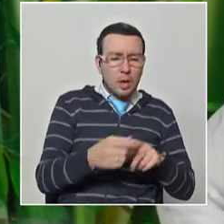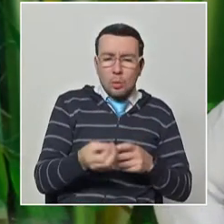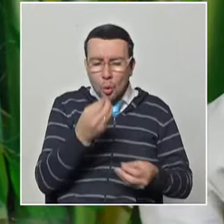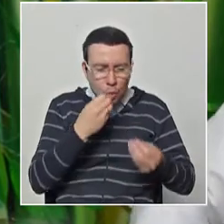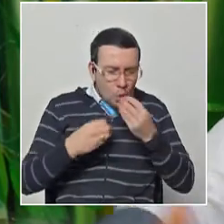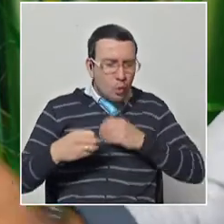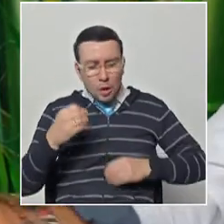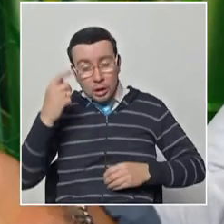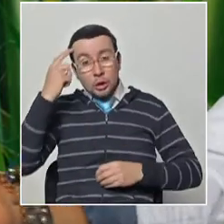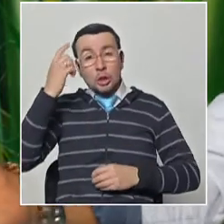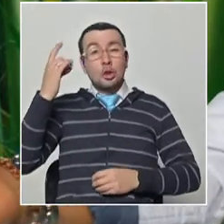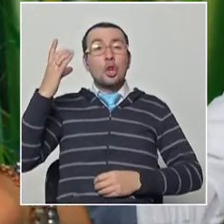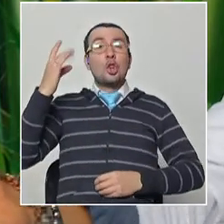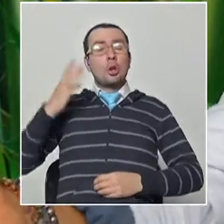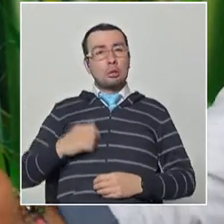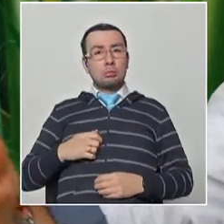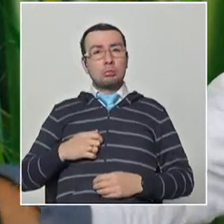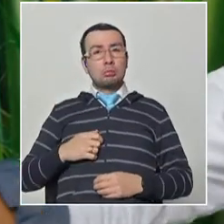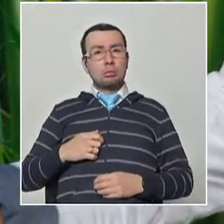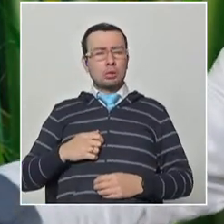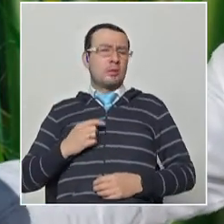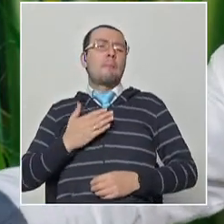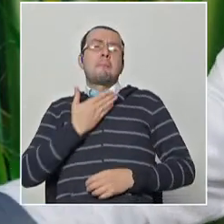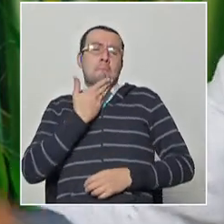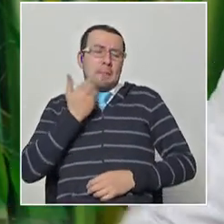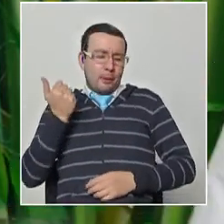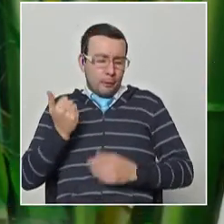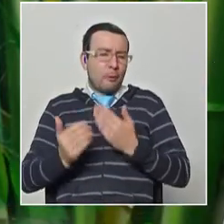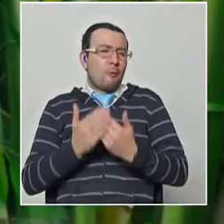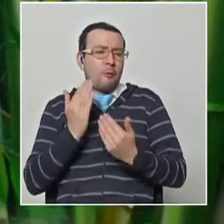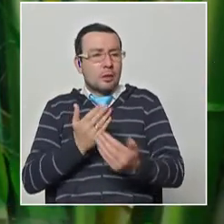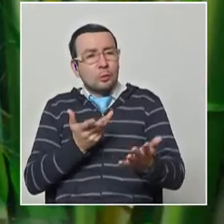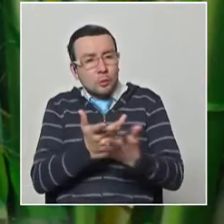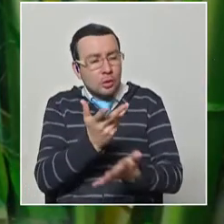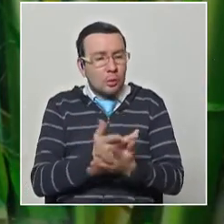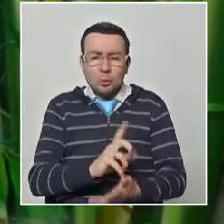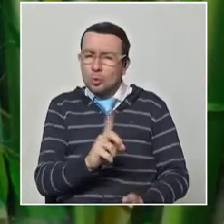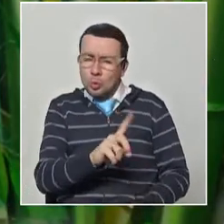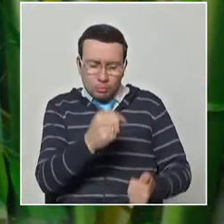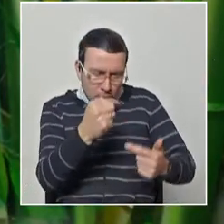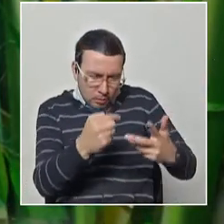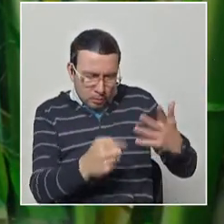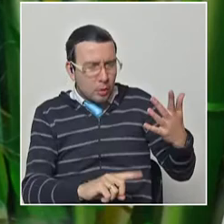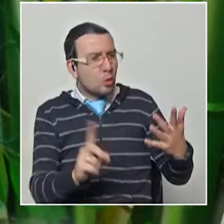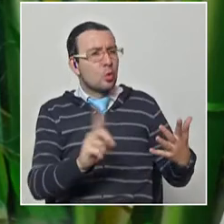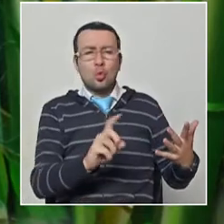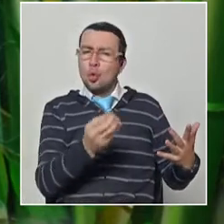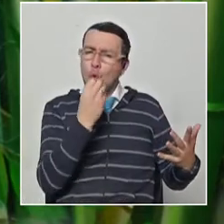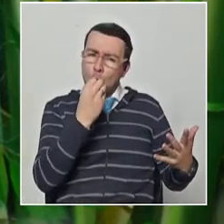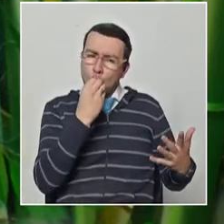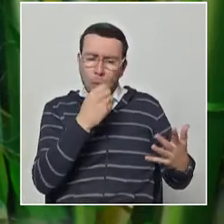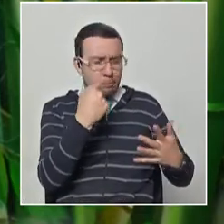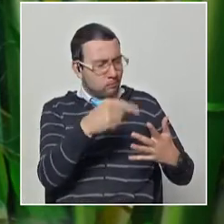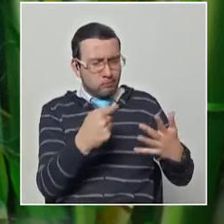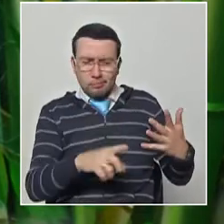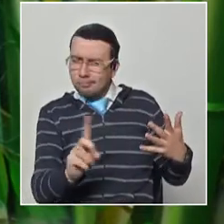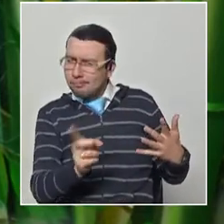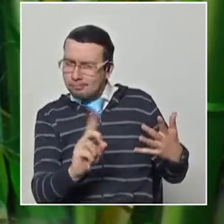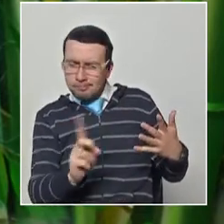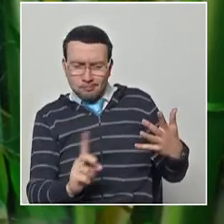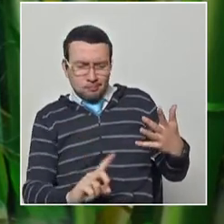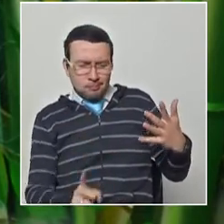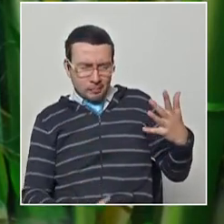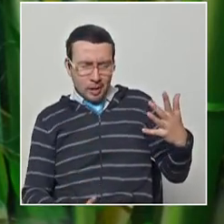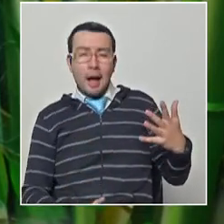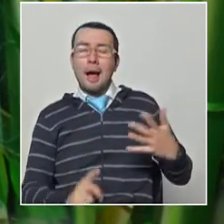no es más fácil decirle a la persona que no coma esos alimentos a que siga tomando medicamentos y